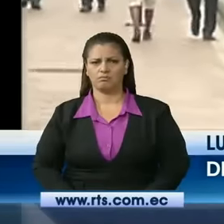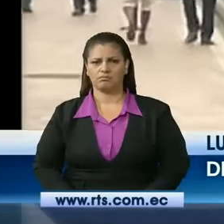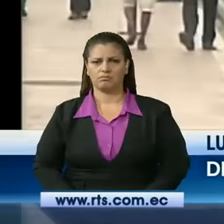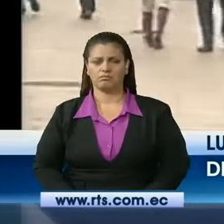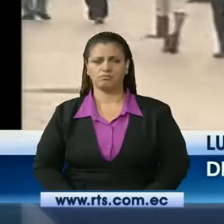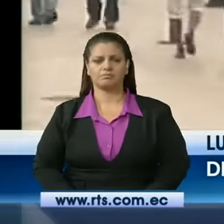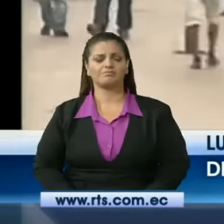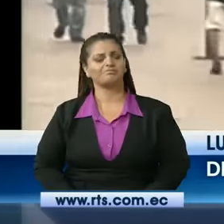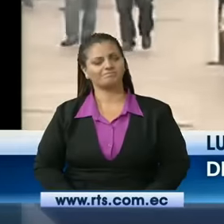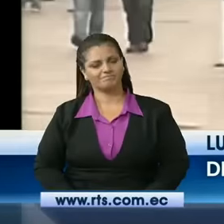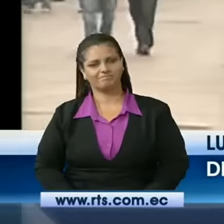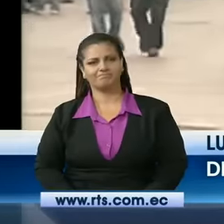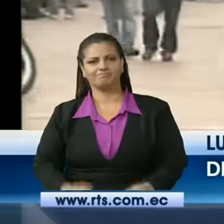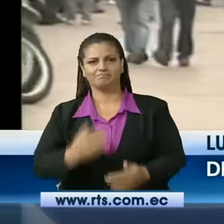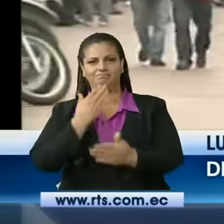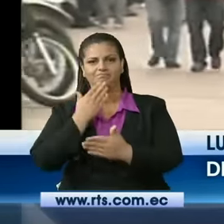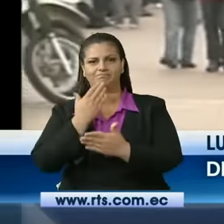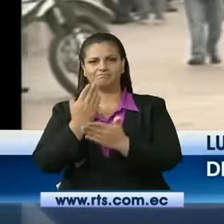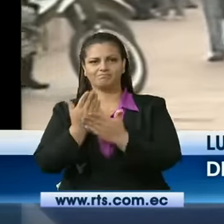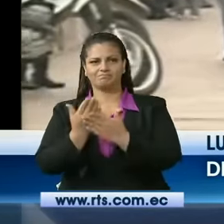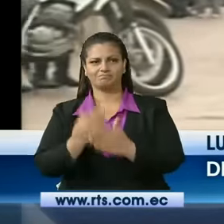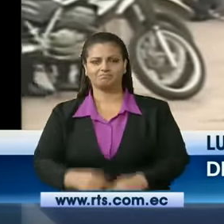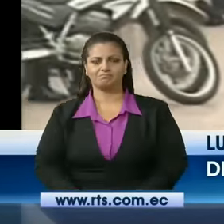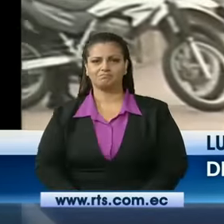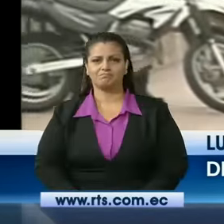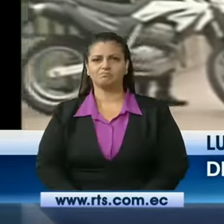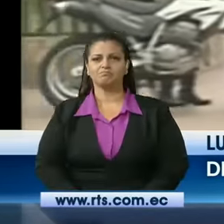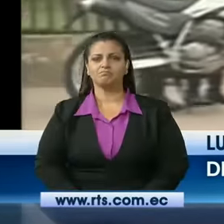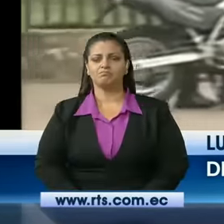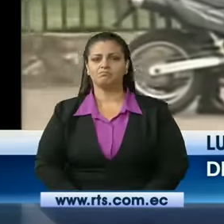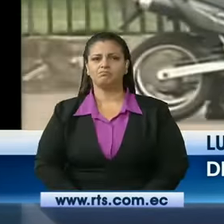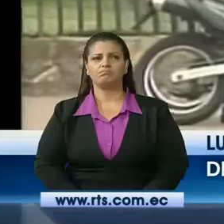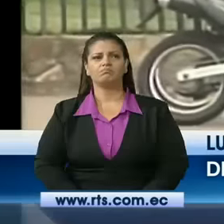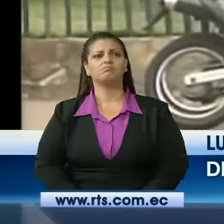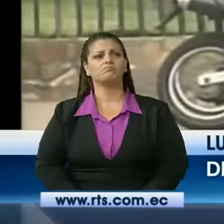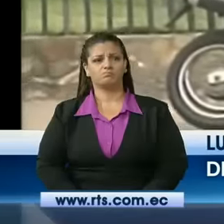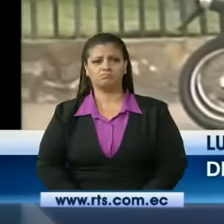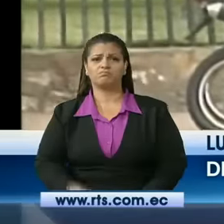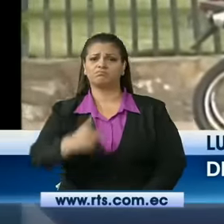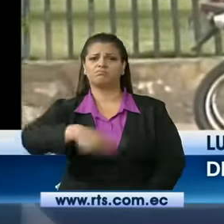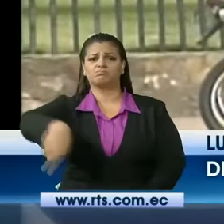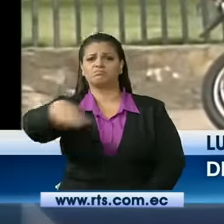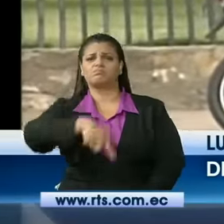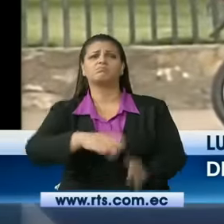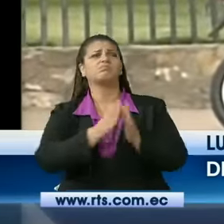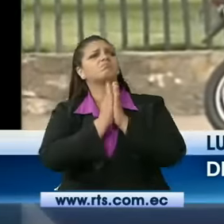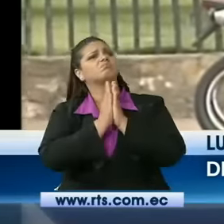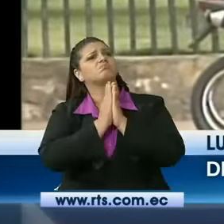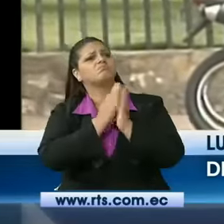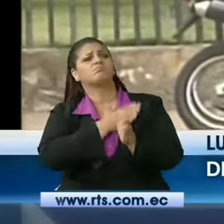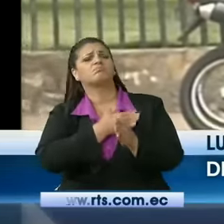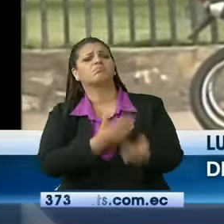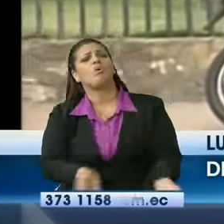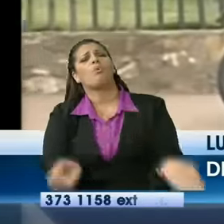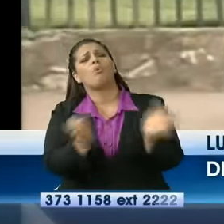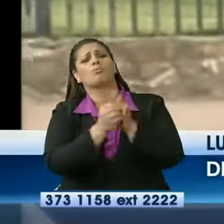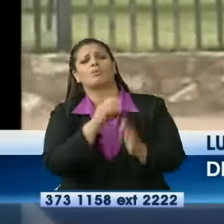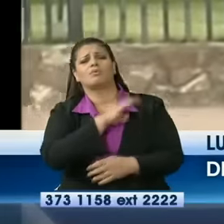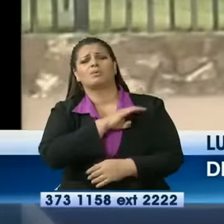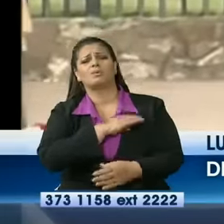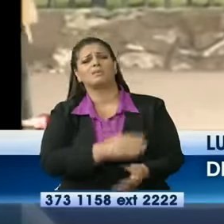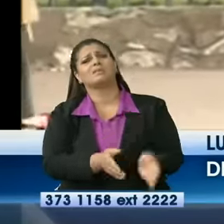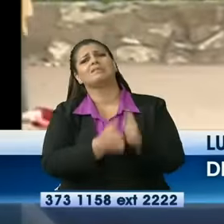Muchísimas gracias, señora. Bueno, debido a esto es que ellos están entonces pidiendo que los agentes se coloquen nuevamente dentro